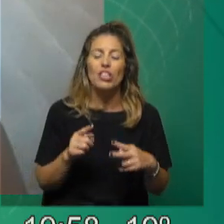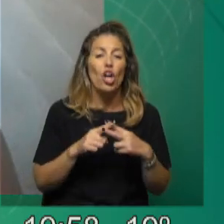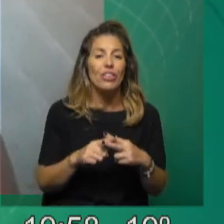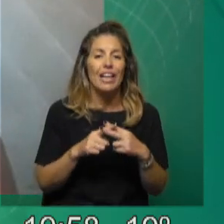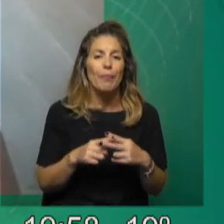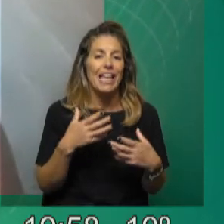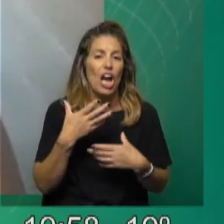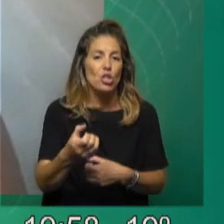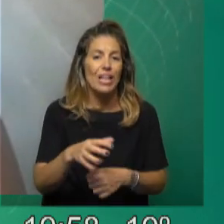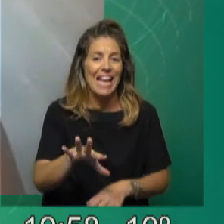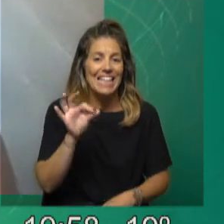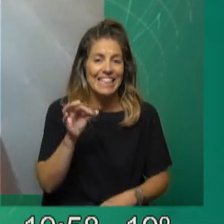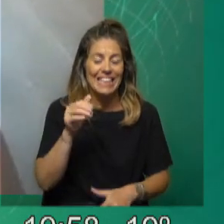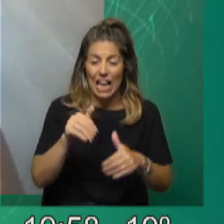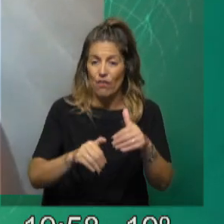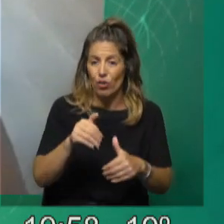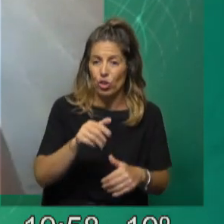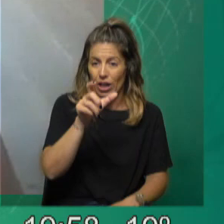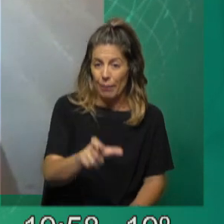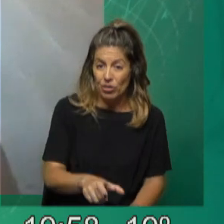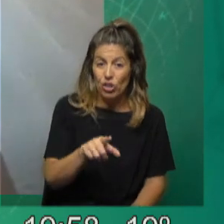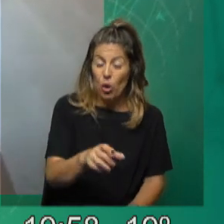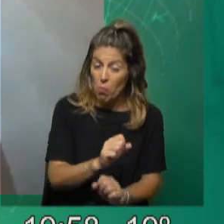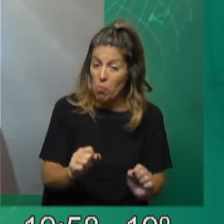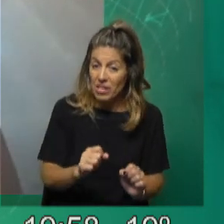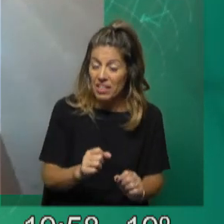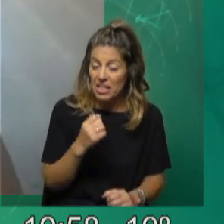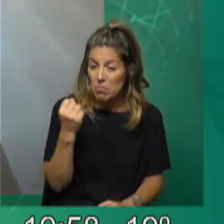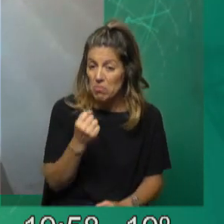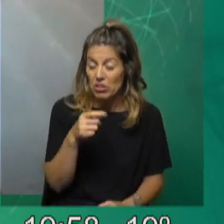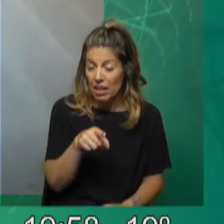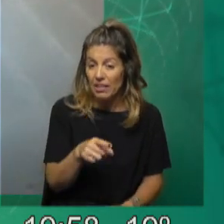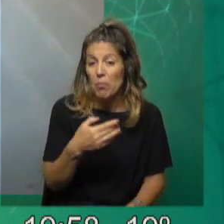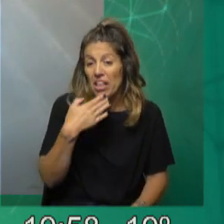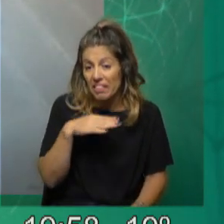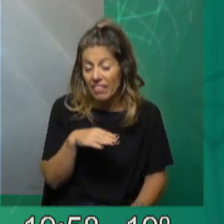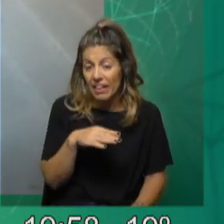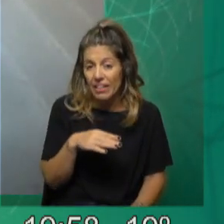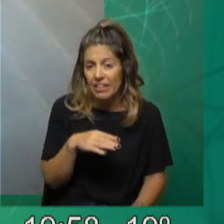que ayuden a elegir el voto de la población, donde eso puede ser información muy importante para entender si los